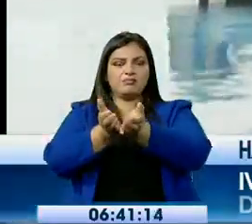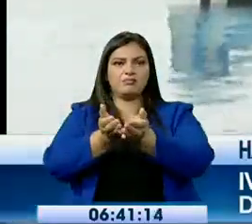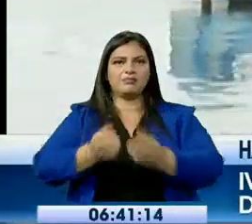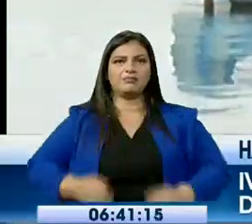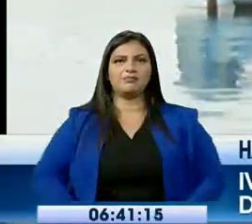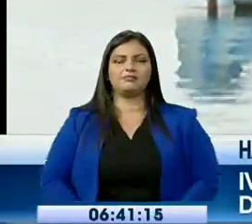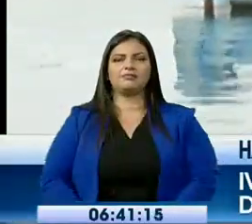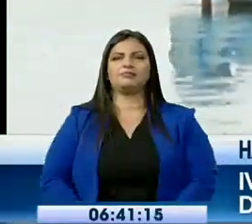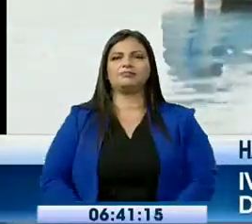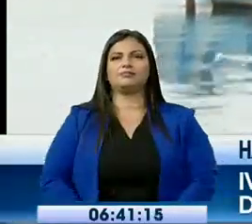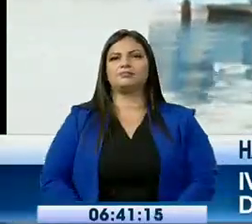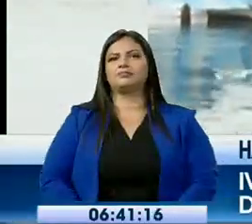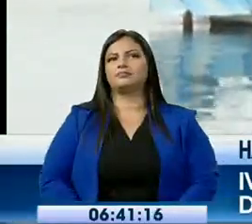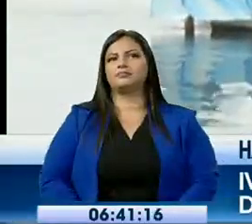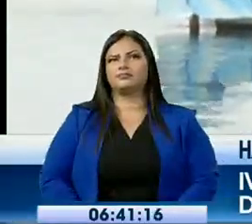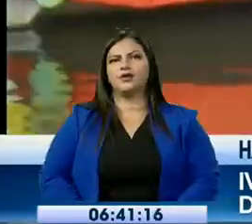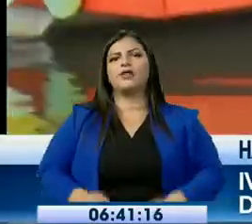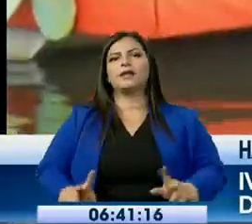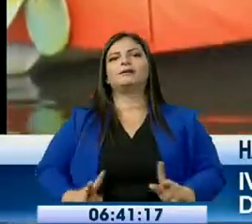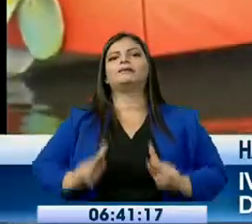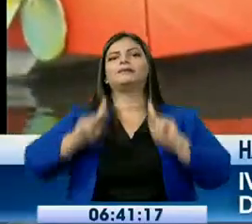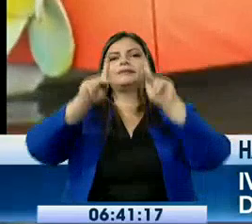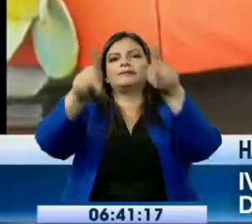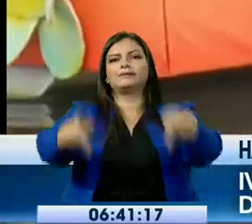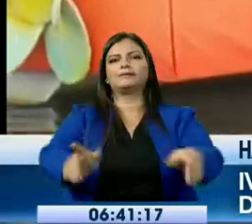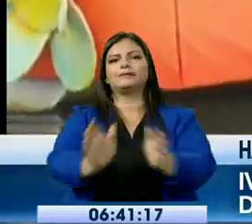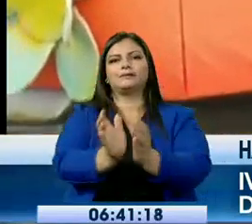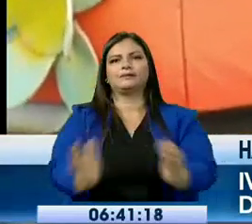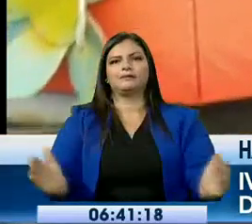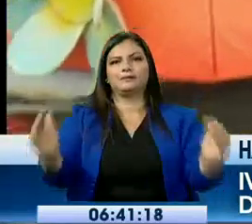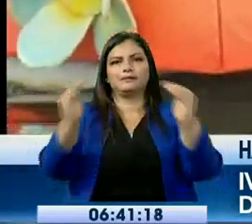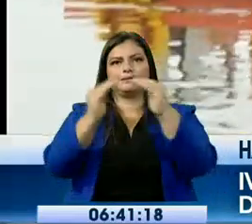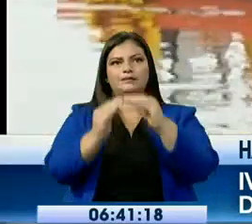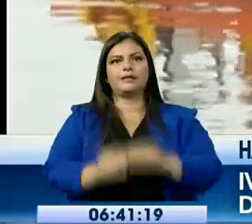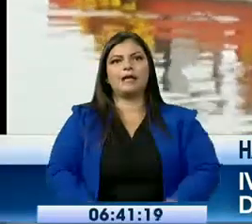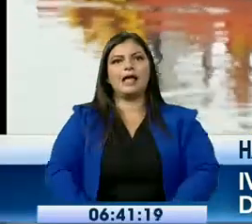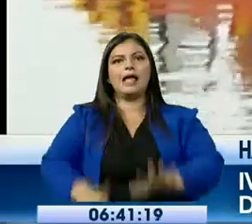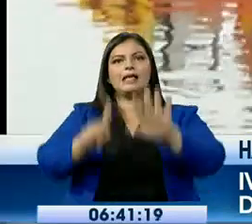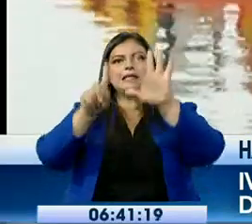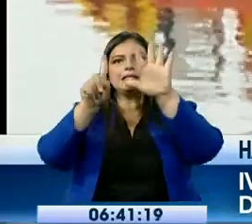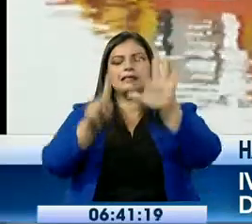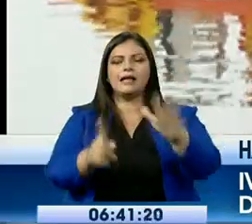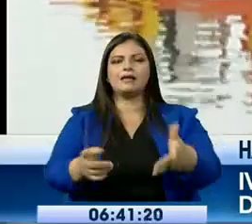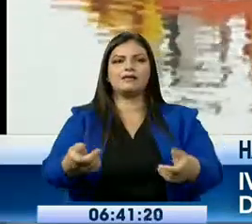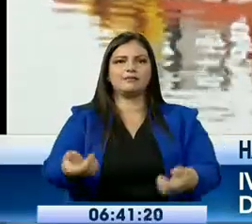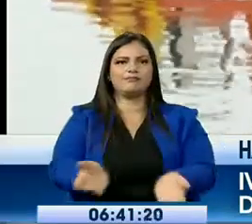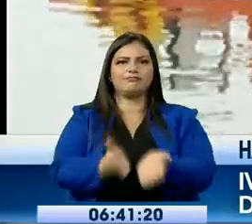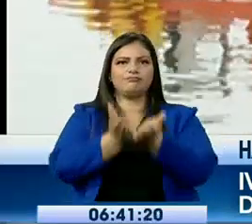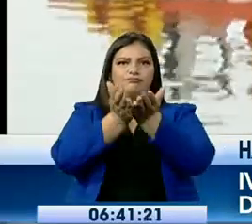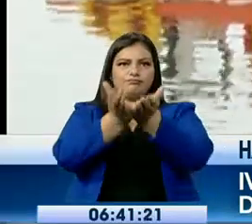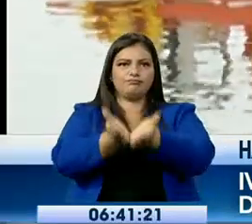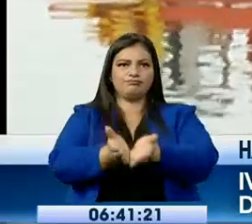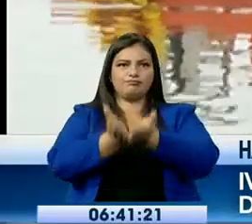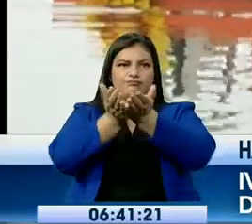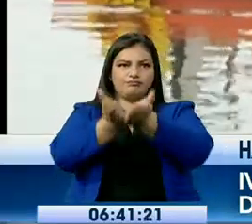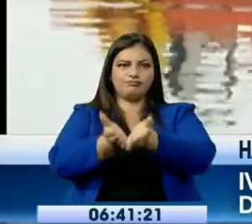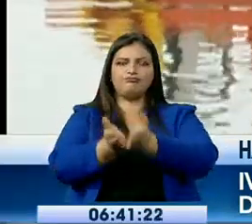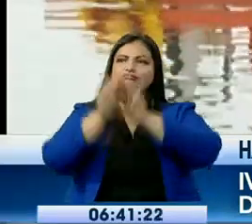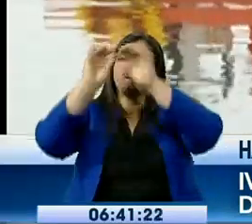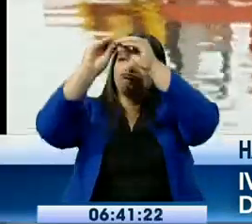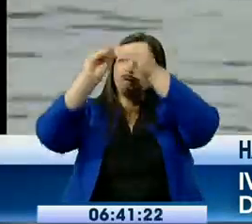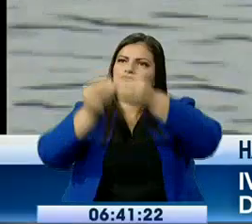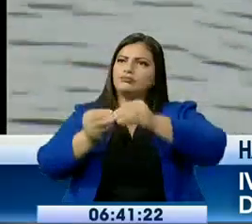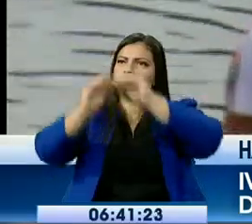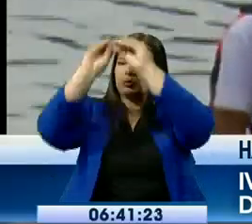Fueron seis las barcazas alegóricas preparadas por varios artesanos las que dieron vida este año al desfile náutico Guayaquil es mi